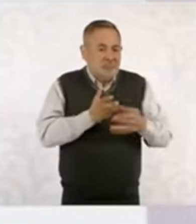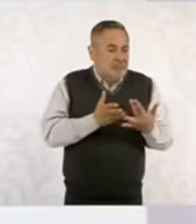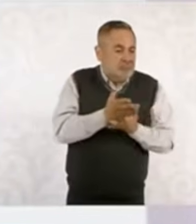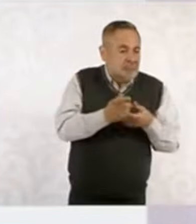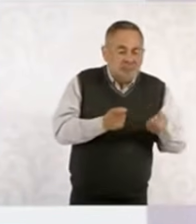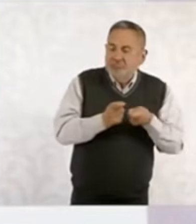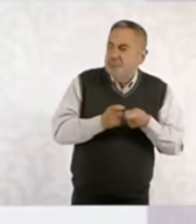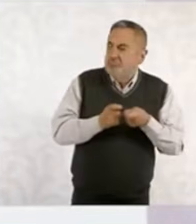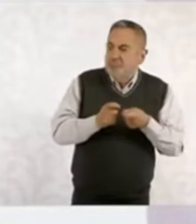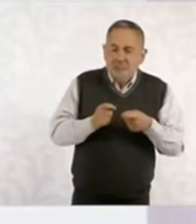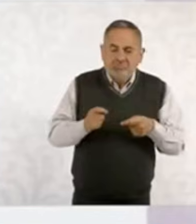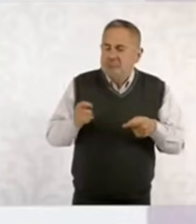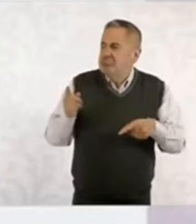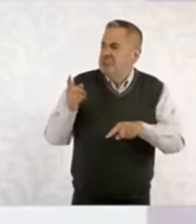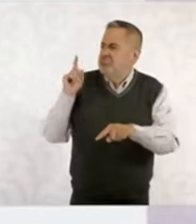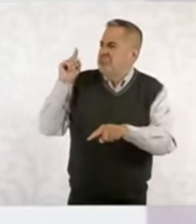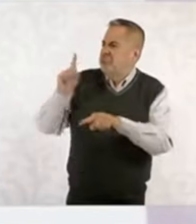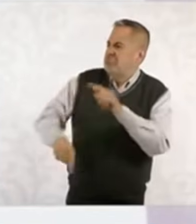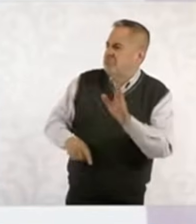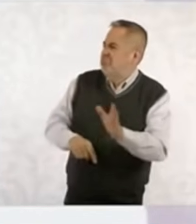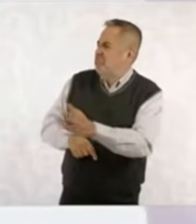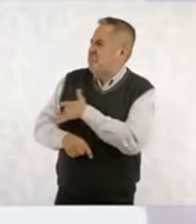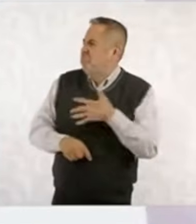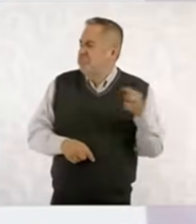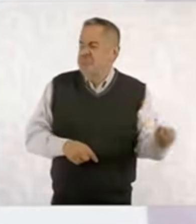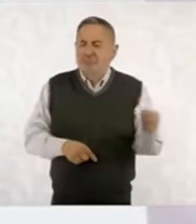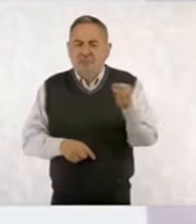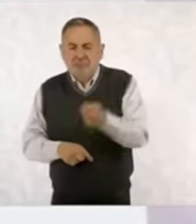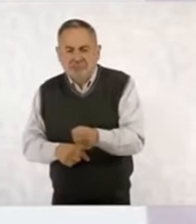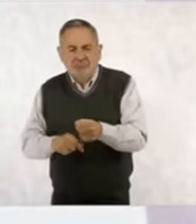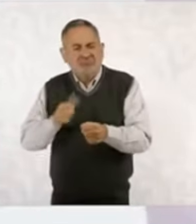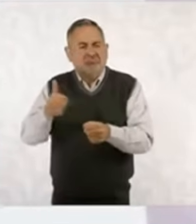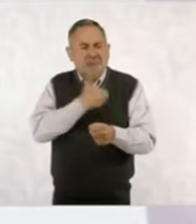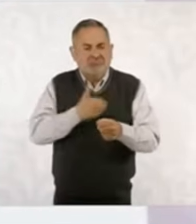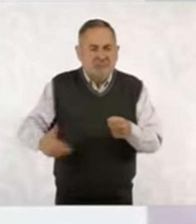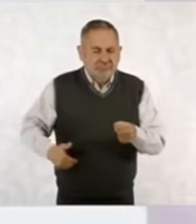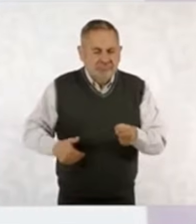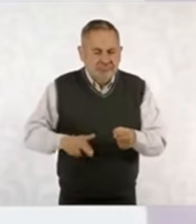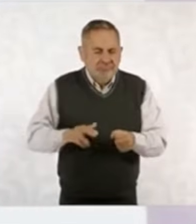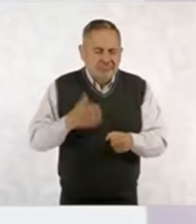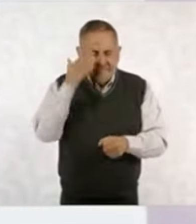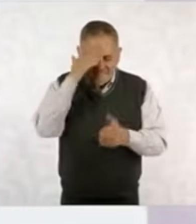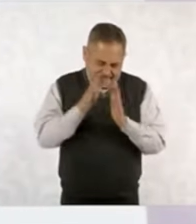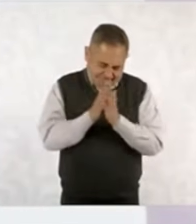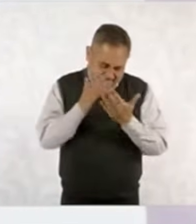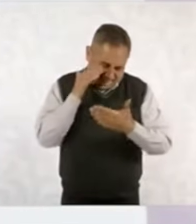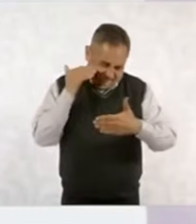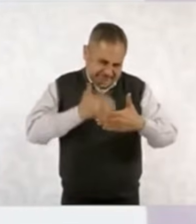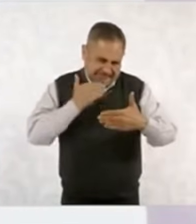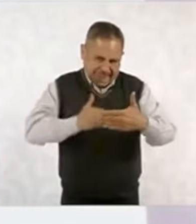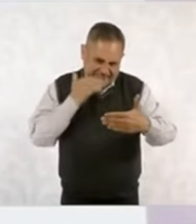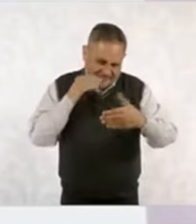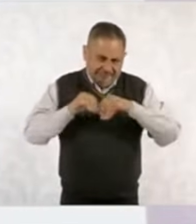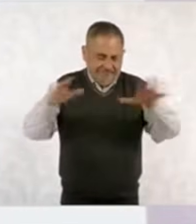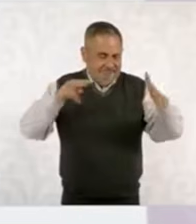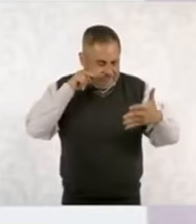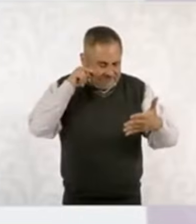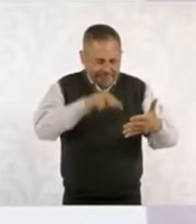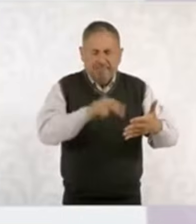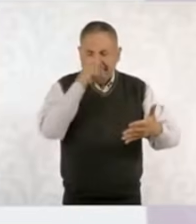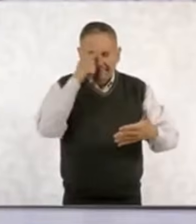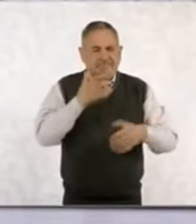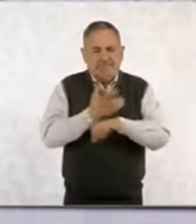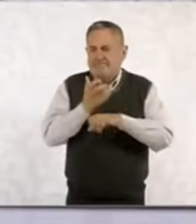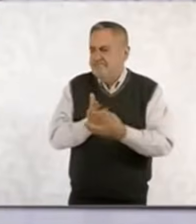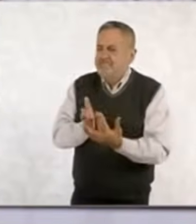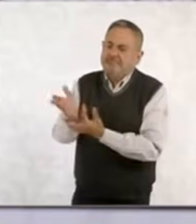Unidos, que fue incluso reconocido después cuando se abrieron los archivos. En particular en